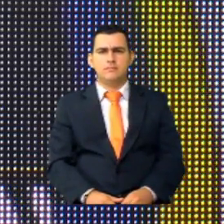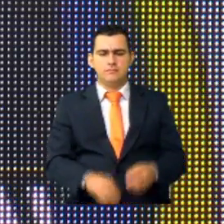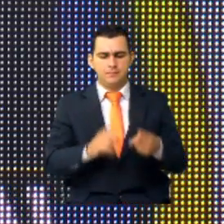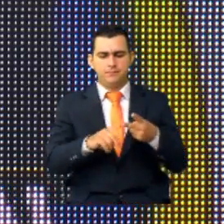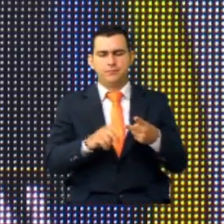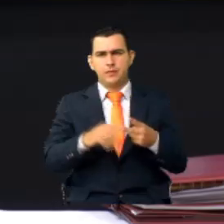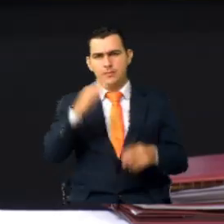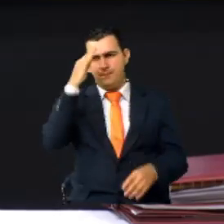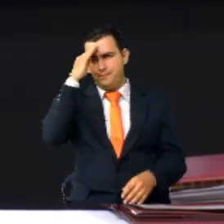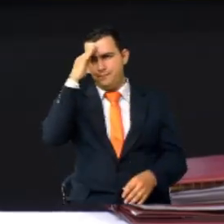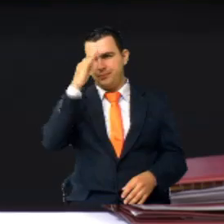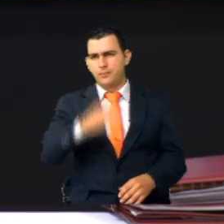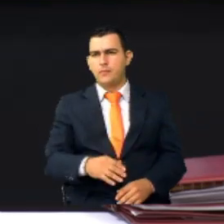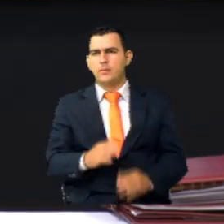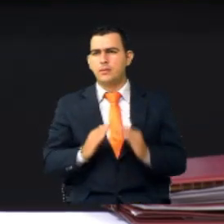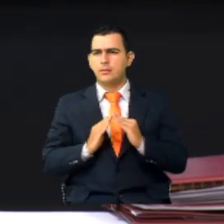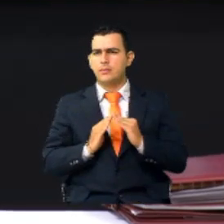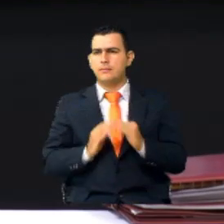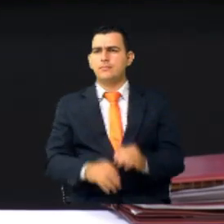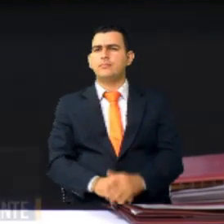Naho.